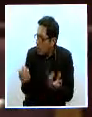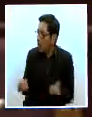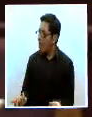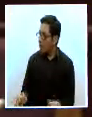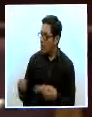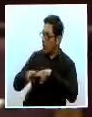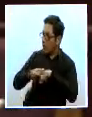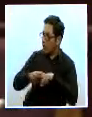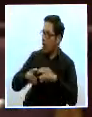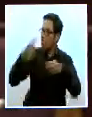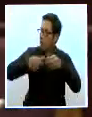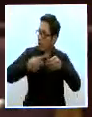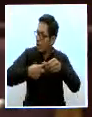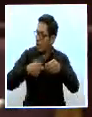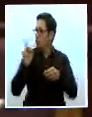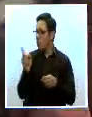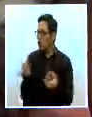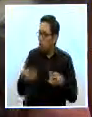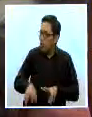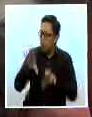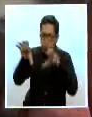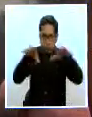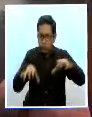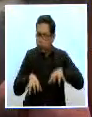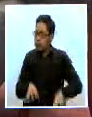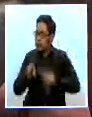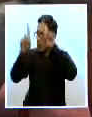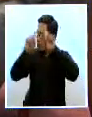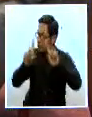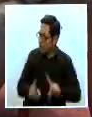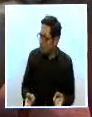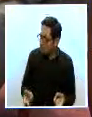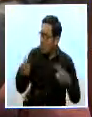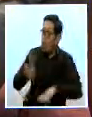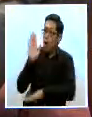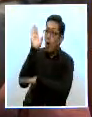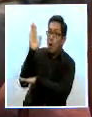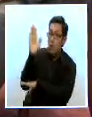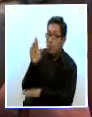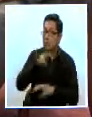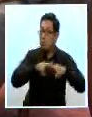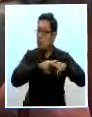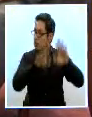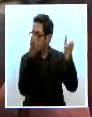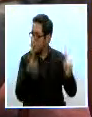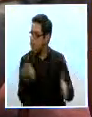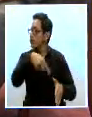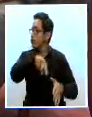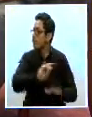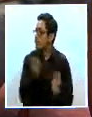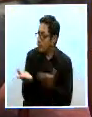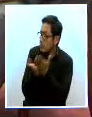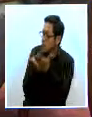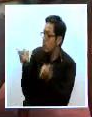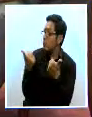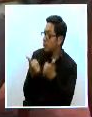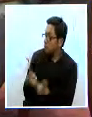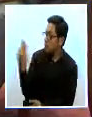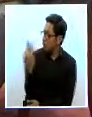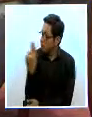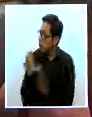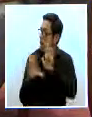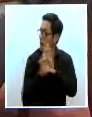nivel nacional el control y la fiscalización el compromiso de transportista pero también el compromiso de la ciudadanía que utilice un servicio que es legalizado